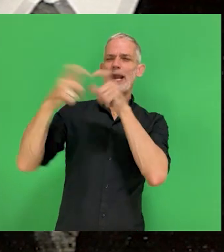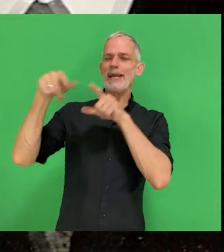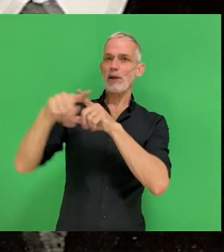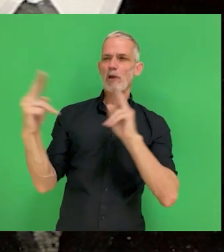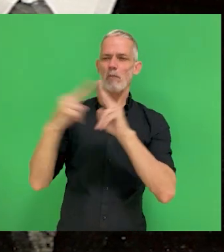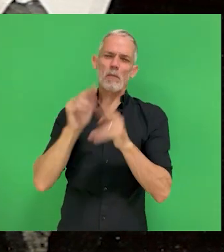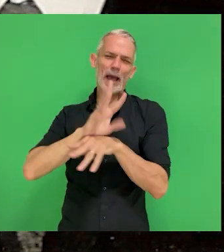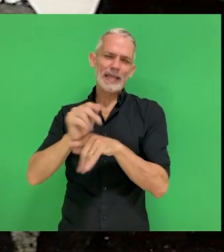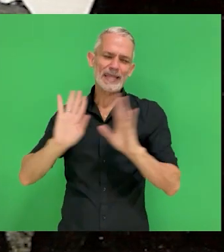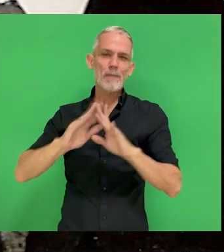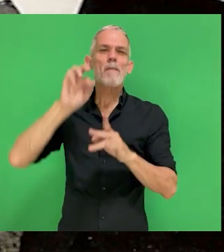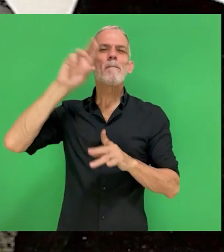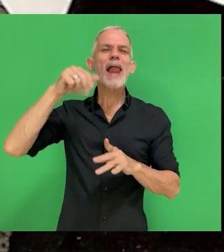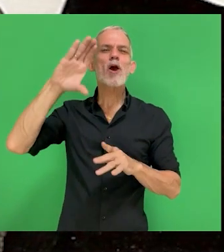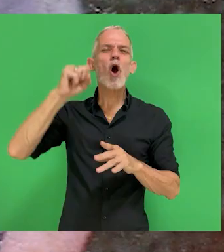marco del Plan Cóndor.